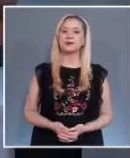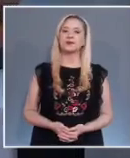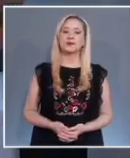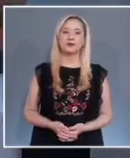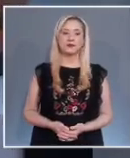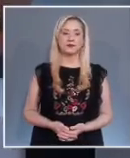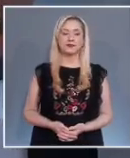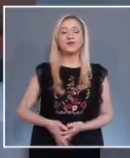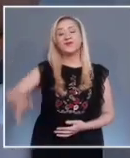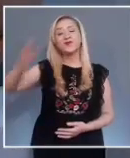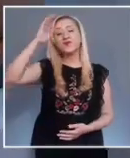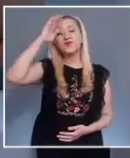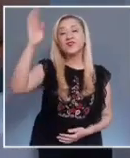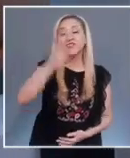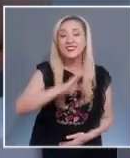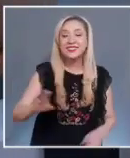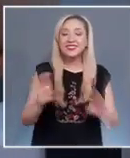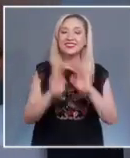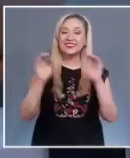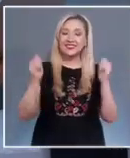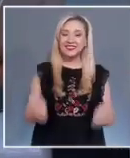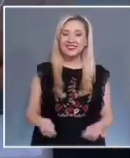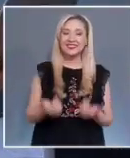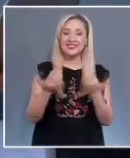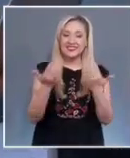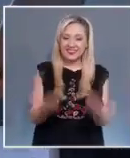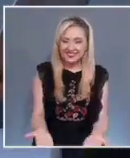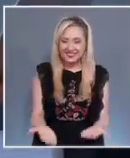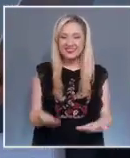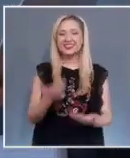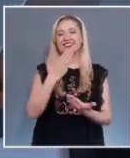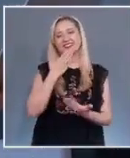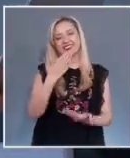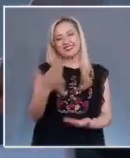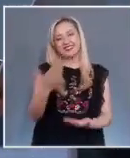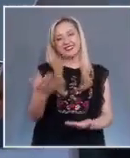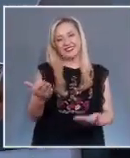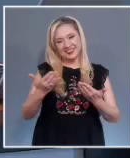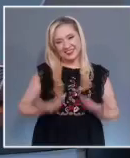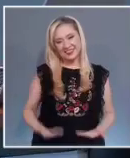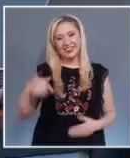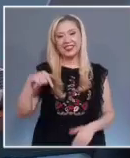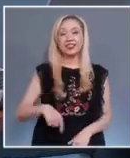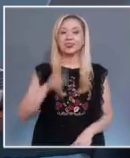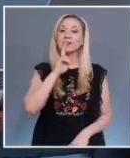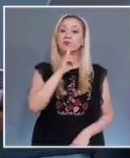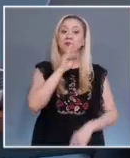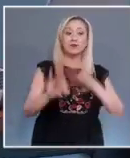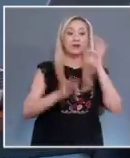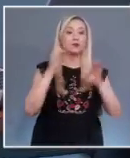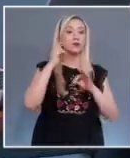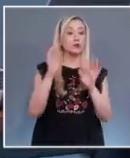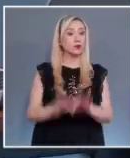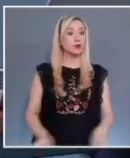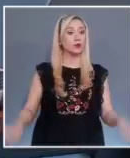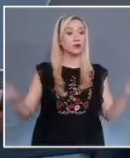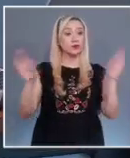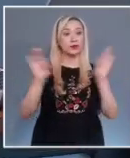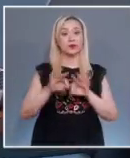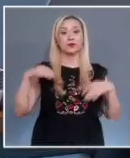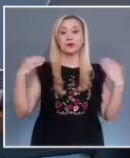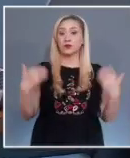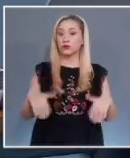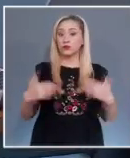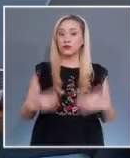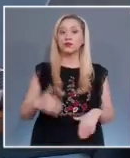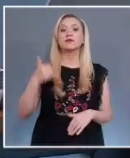Hola, ¿qué tal? ¿Cómo le va? Qué gusto saludarle. Bienvenido, bienvenida a la información jurídica más importante, pero también y sin duda a la más relevante